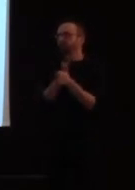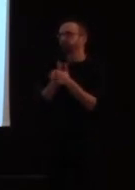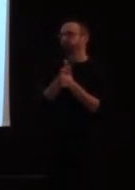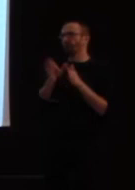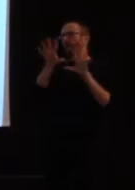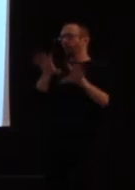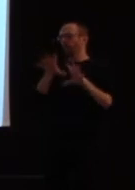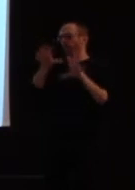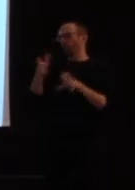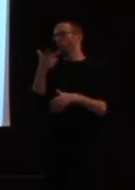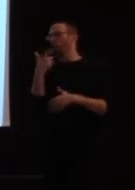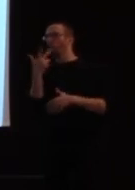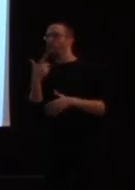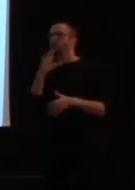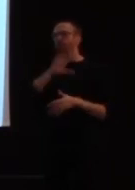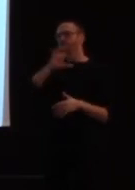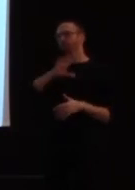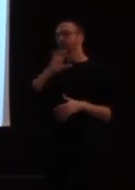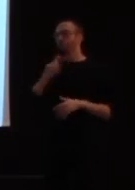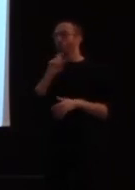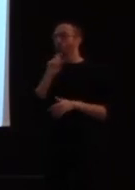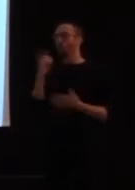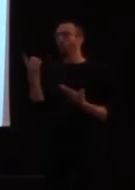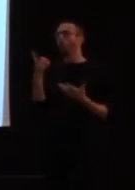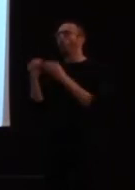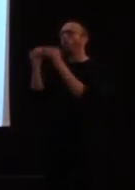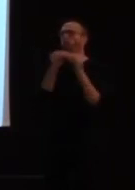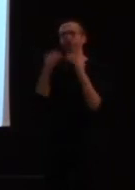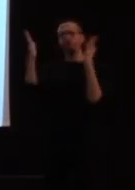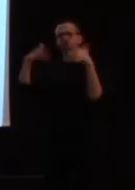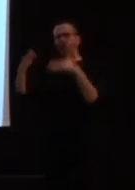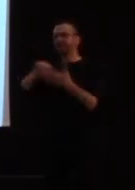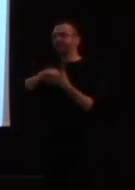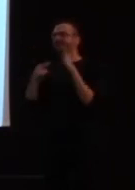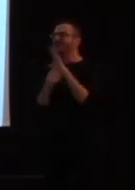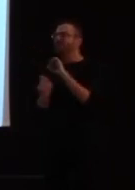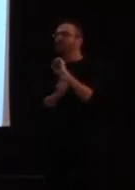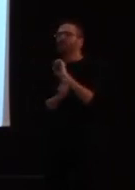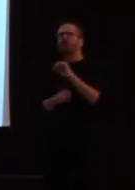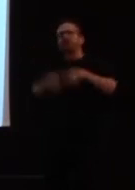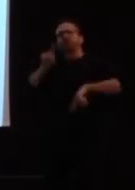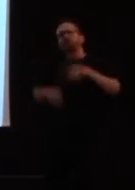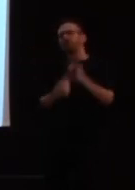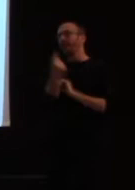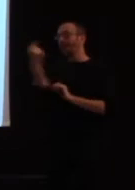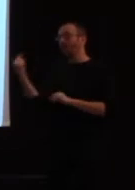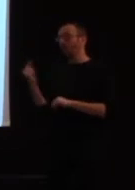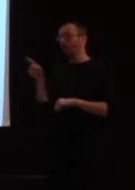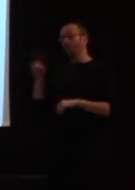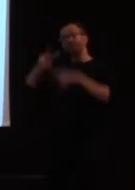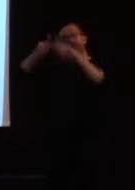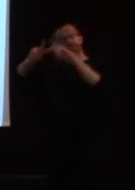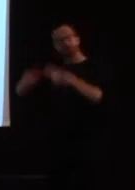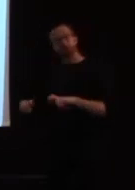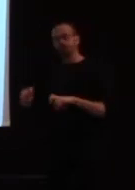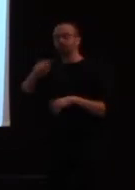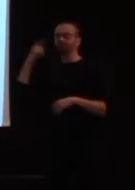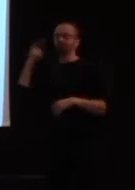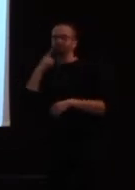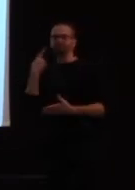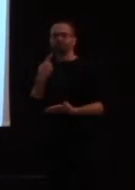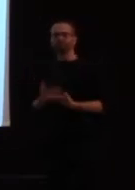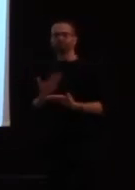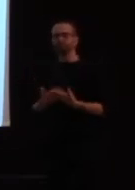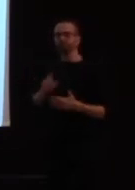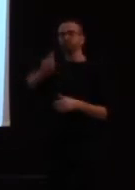sus estrategias que le funcionen. Nosotros hemos visto en esta investigación que los profesores pueden ser muy distintos